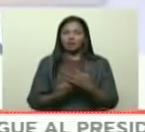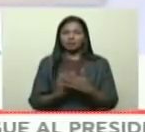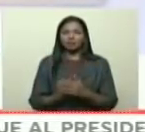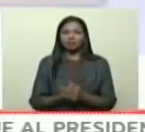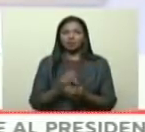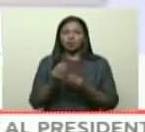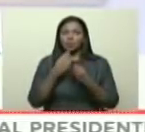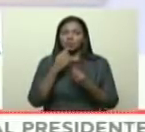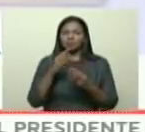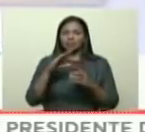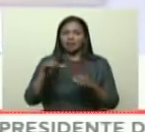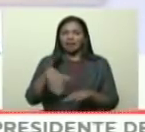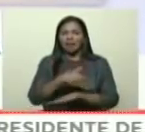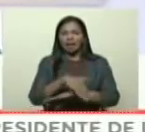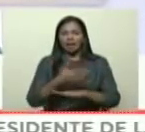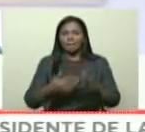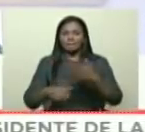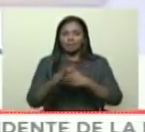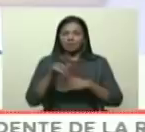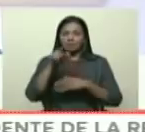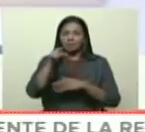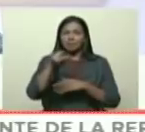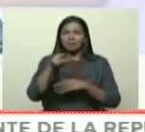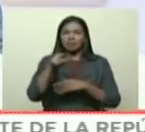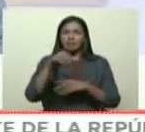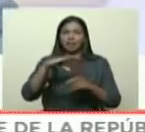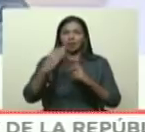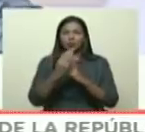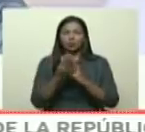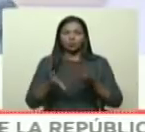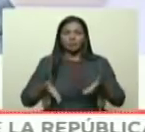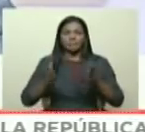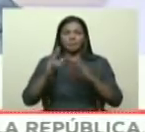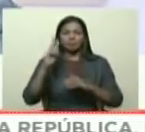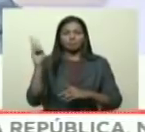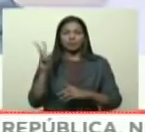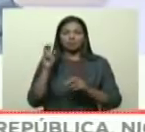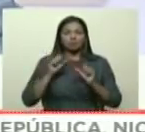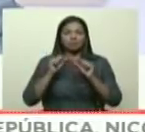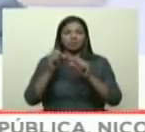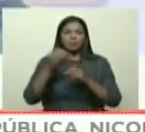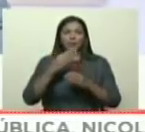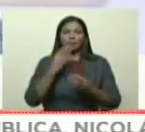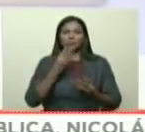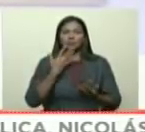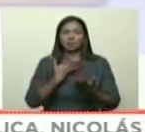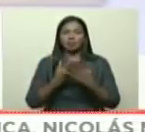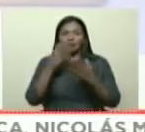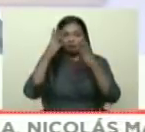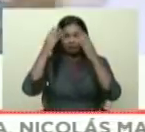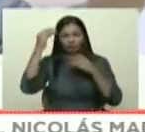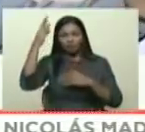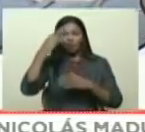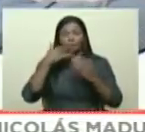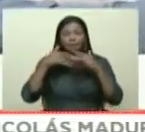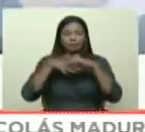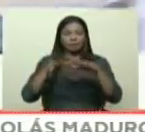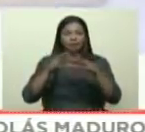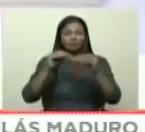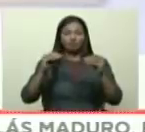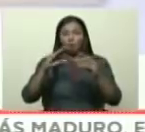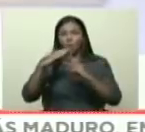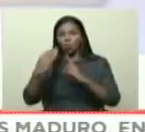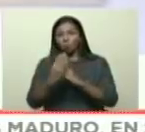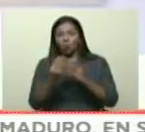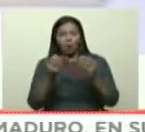Como dicen en la calle, pa'lante es pa'allá y con la cultura Venezuela avanza. Muchas gracias. Que Dios bendiga a los cultores, a